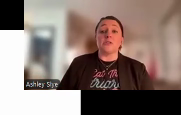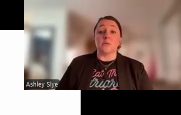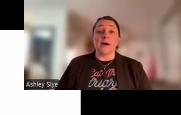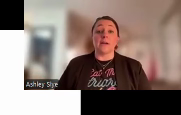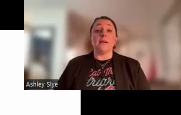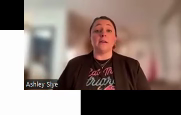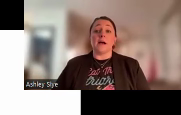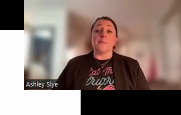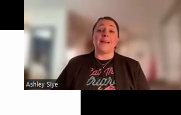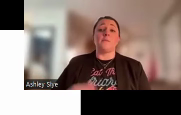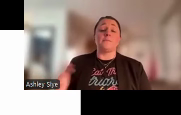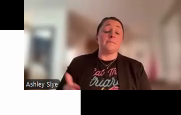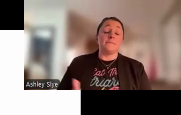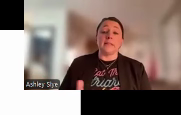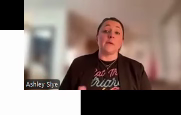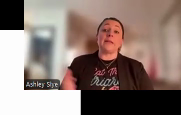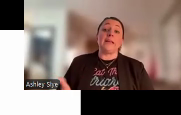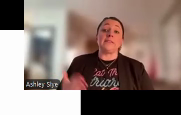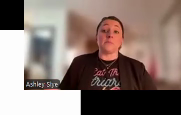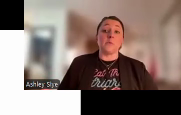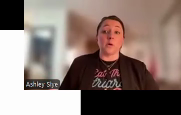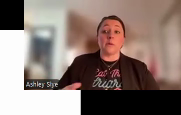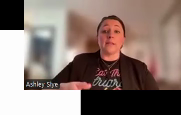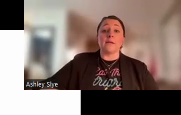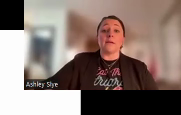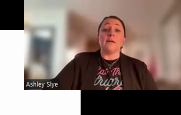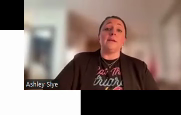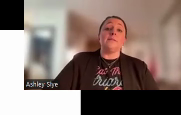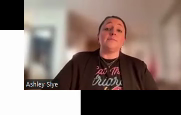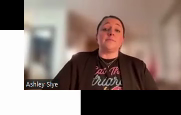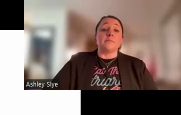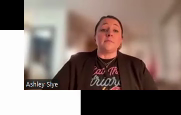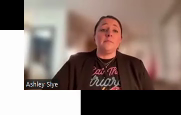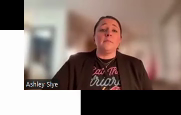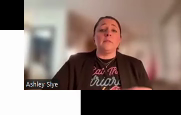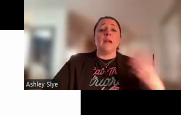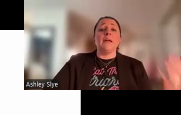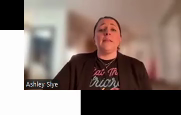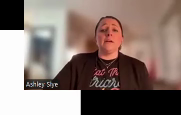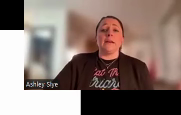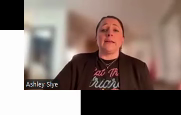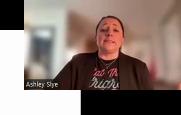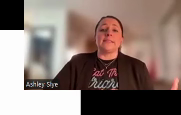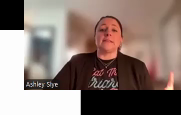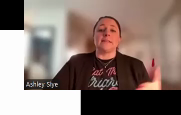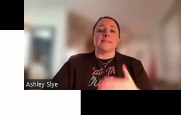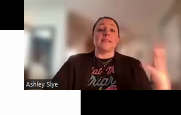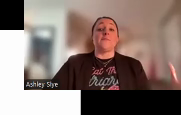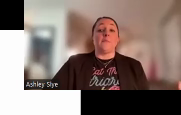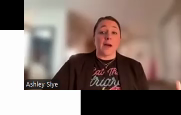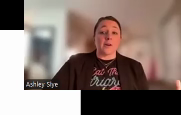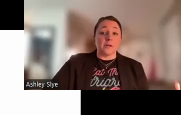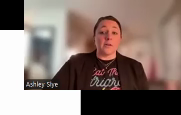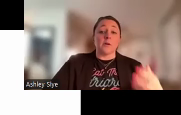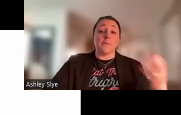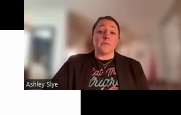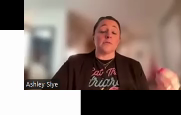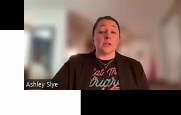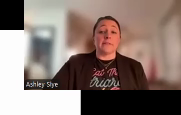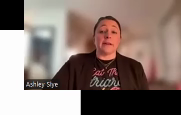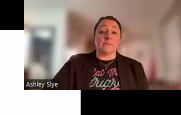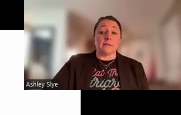estamos revisando que nuestros sobrevivientes se sientan bien, cómo están yendo las cosas, cómo podemos seguir apoyándoles y si